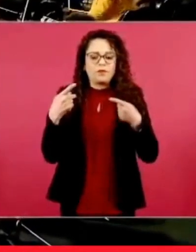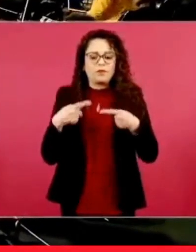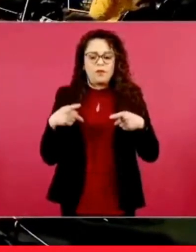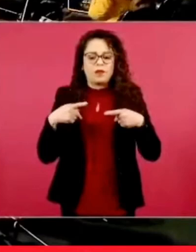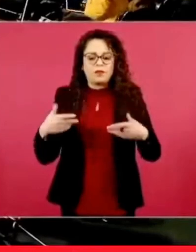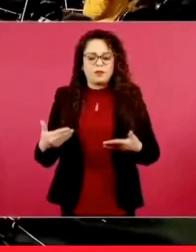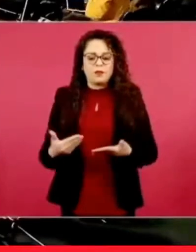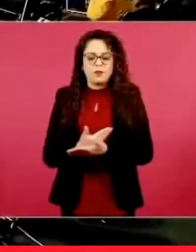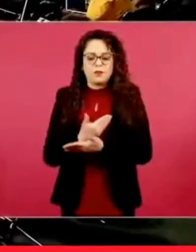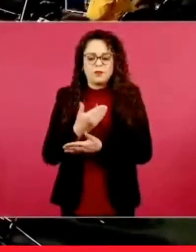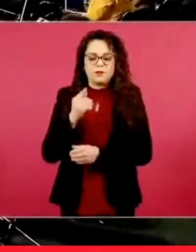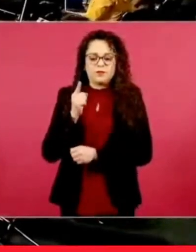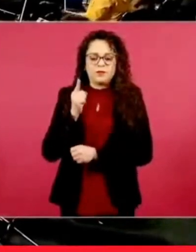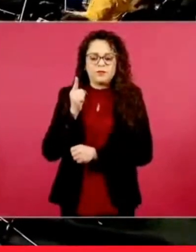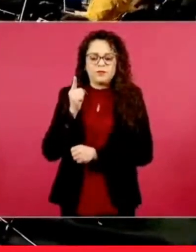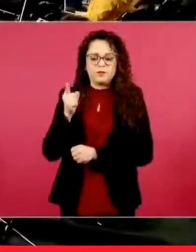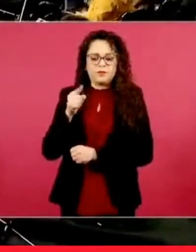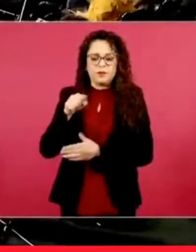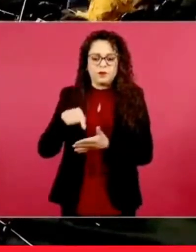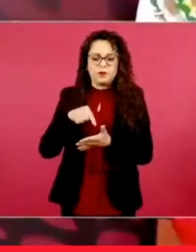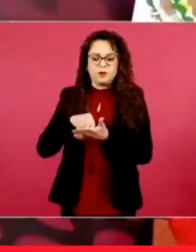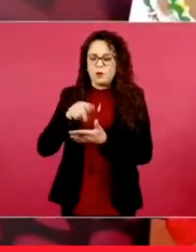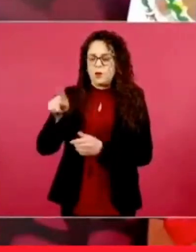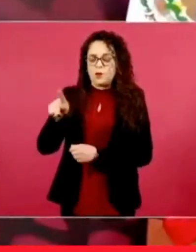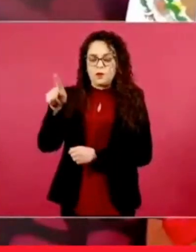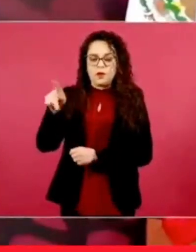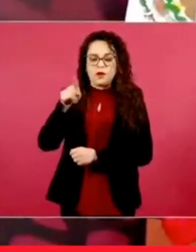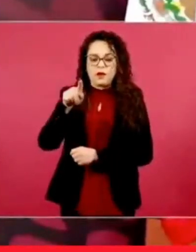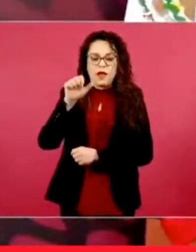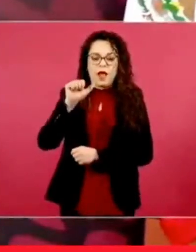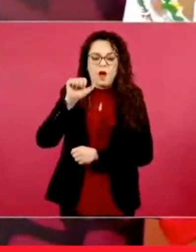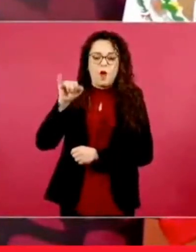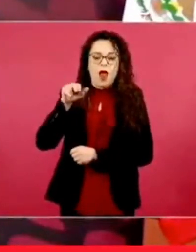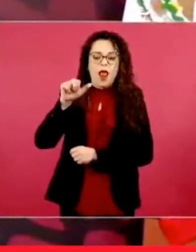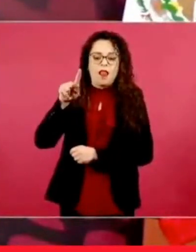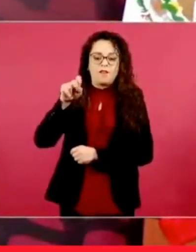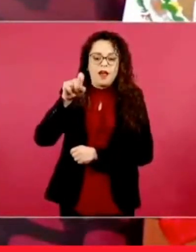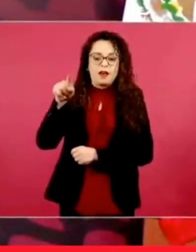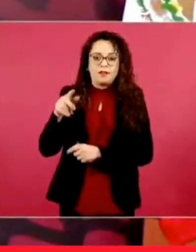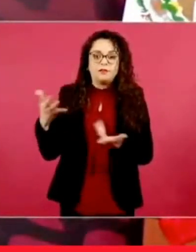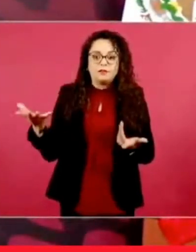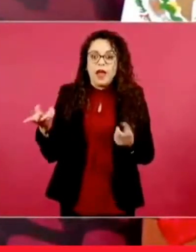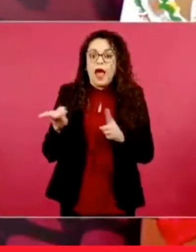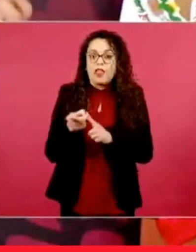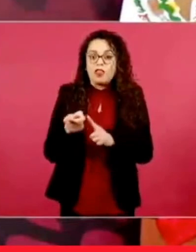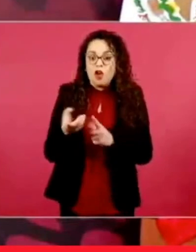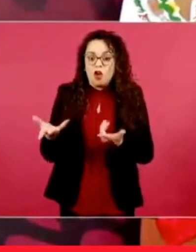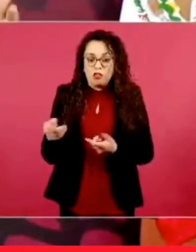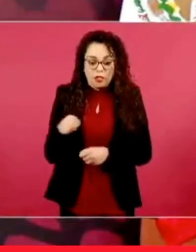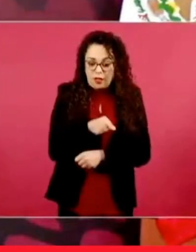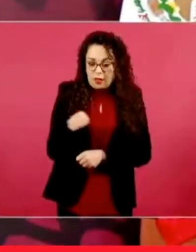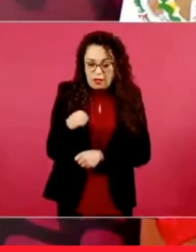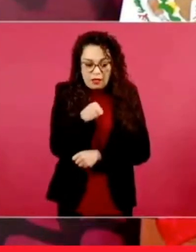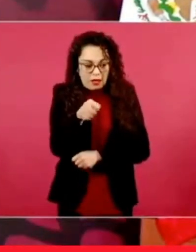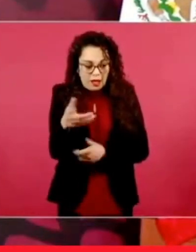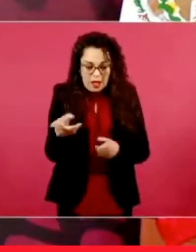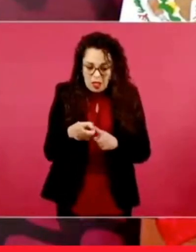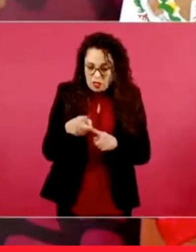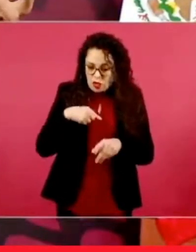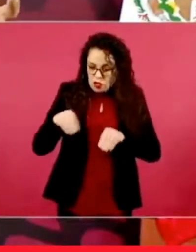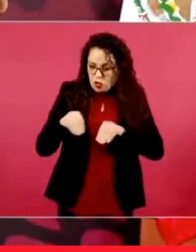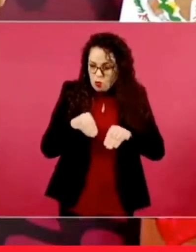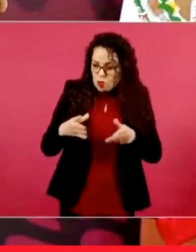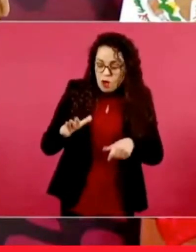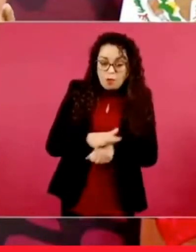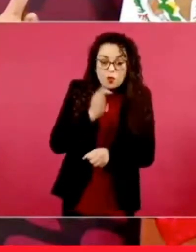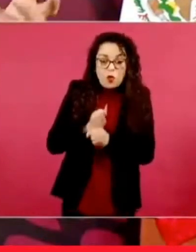Juan Álvarez, como esta ancheta está tan angosta y no hay para dónde hacerse, como ya es el momento de definiciones por la